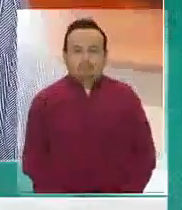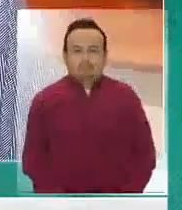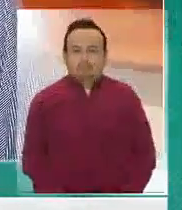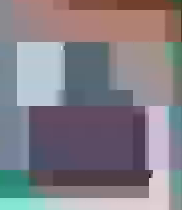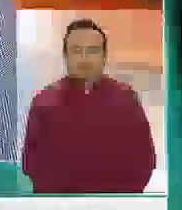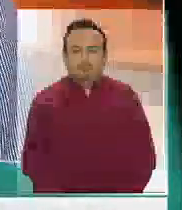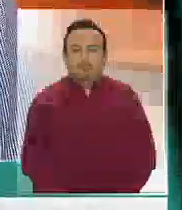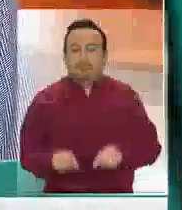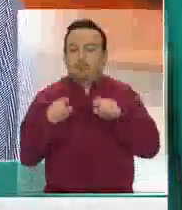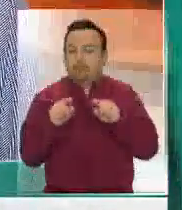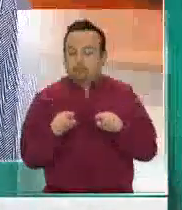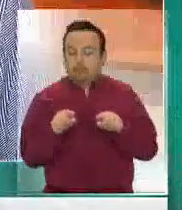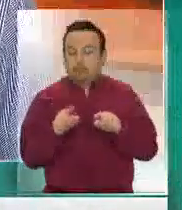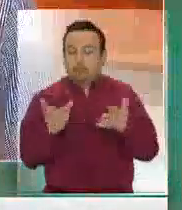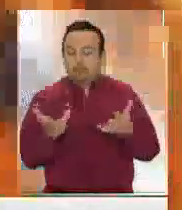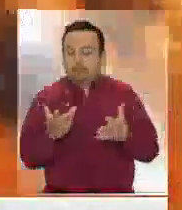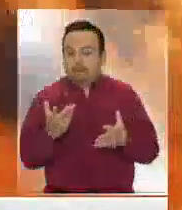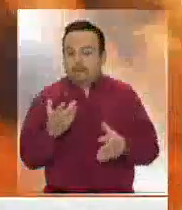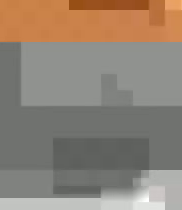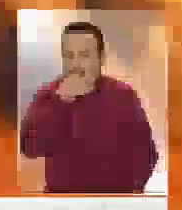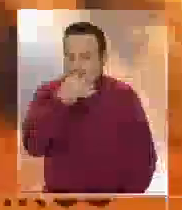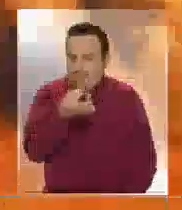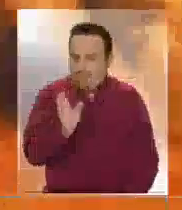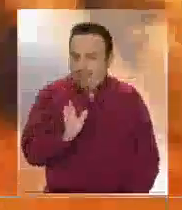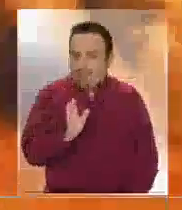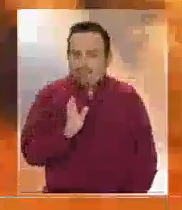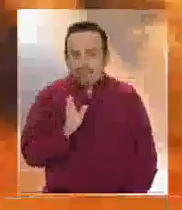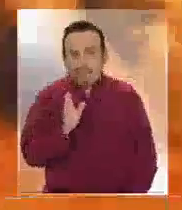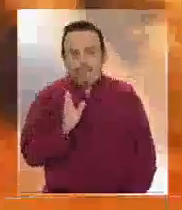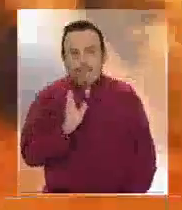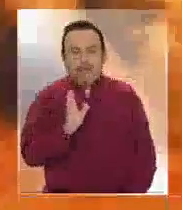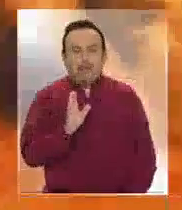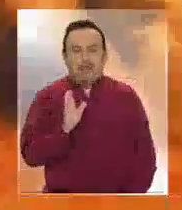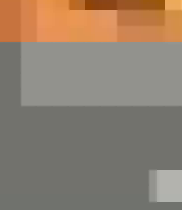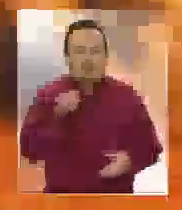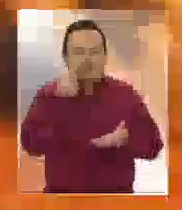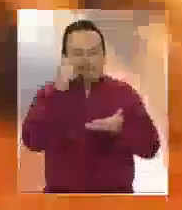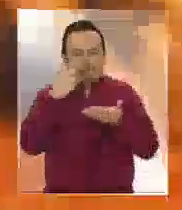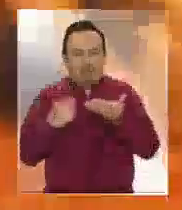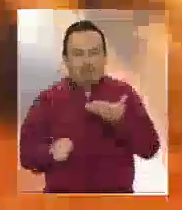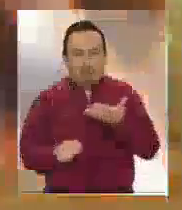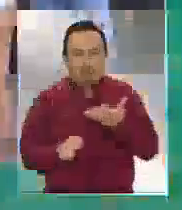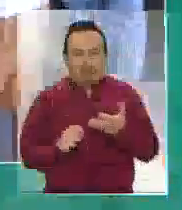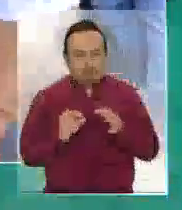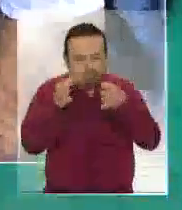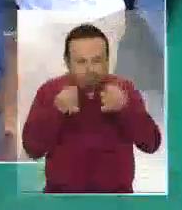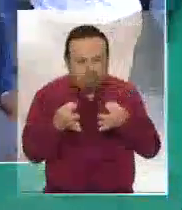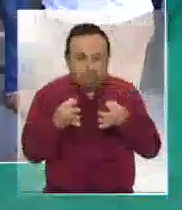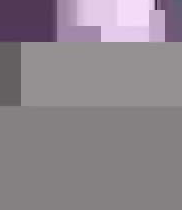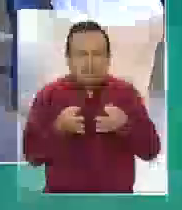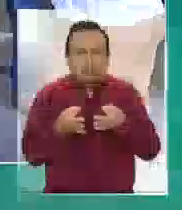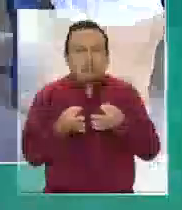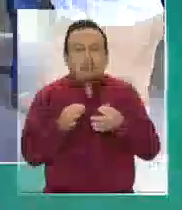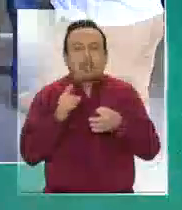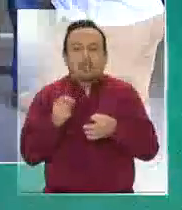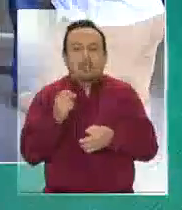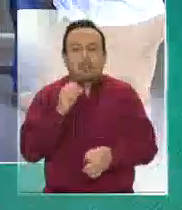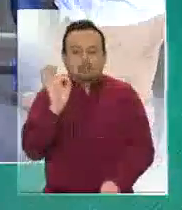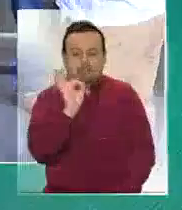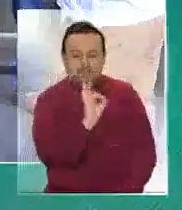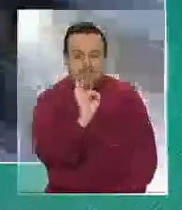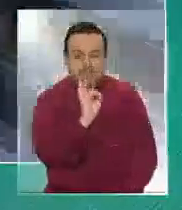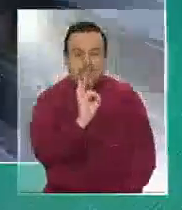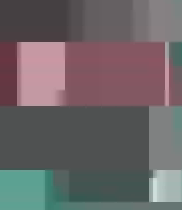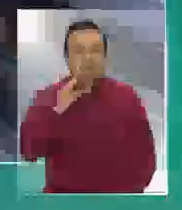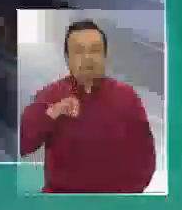Bueno, es bastante difícil poder hacer una evaluación o alguna proyección exacta, porque una de las cosas que yo creo que